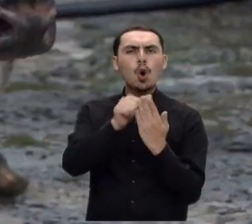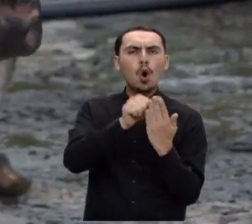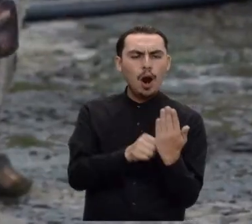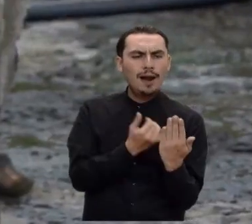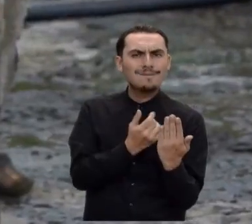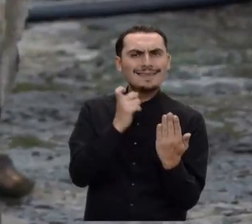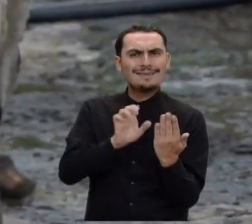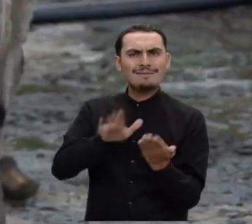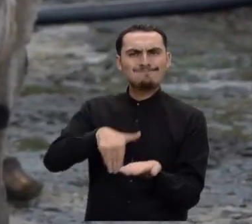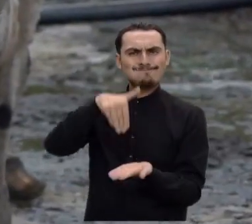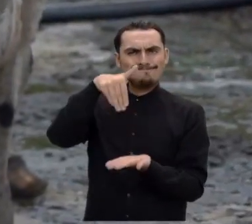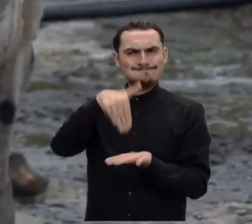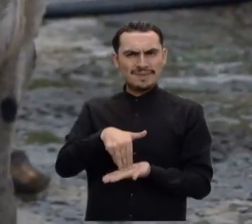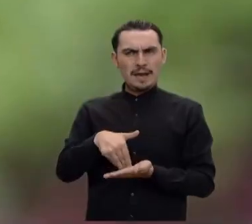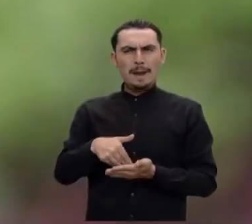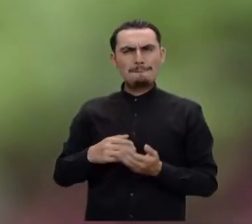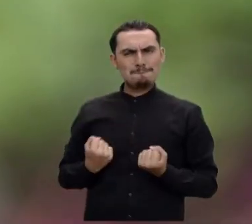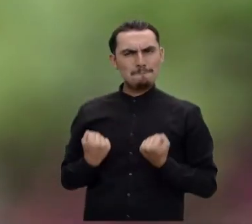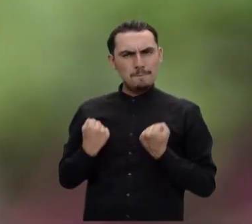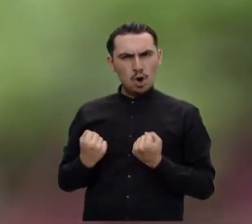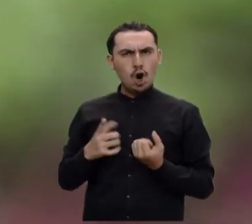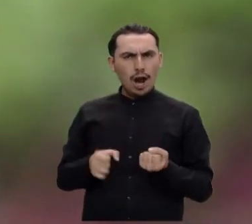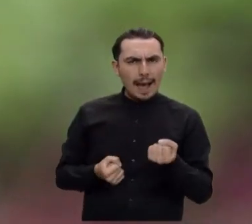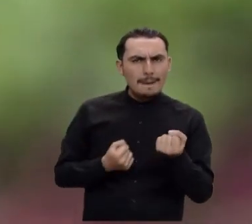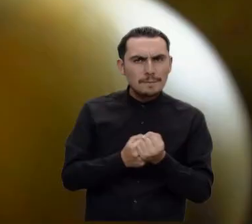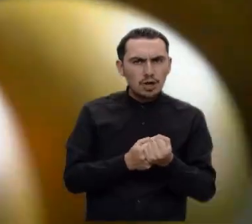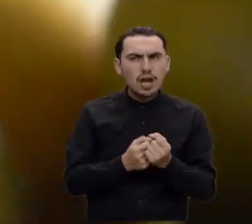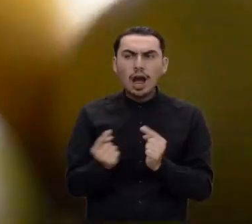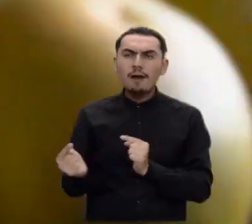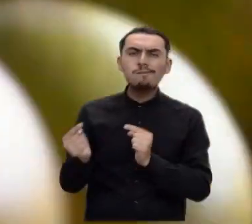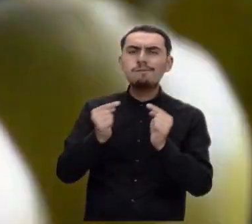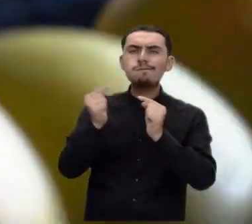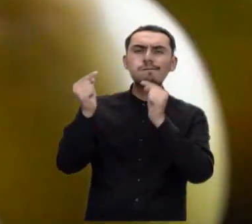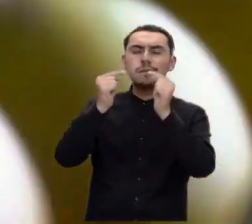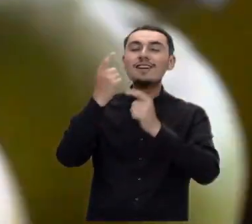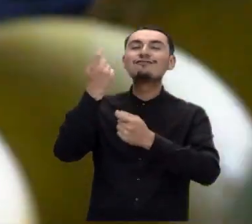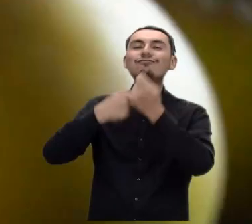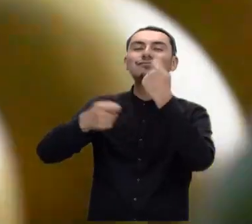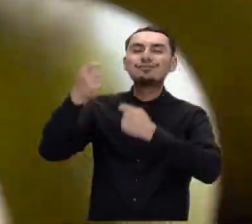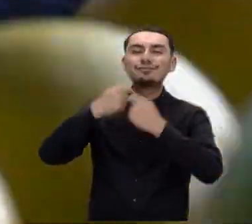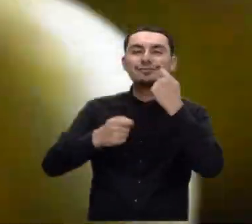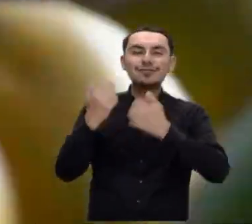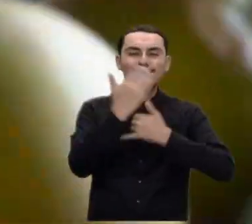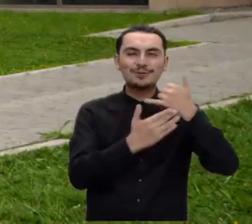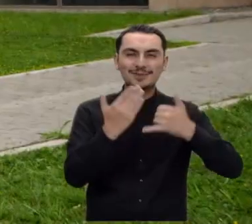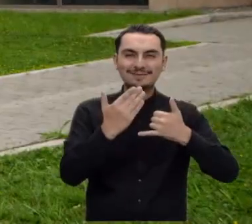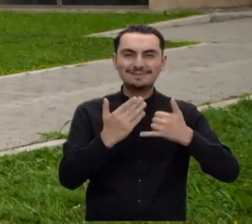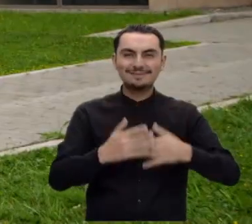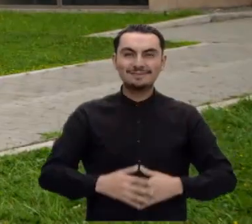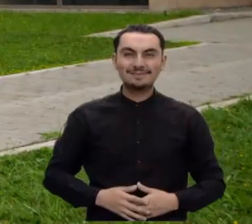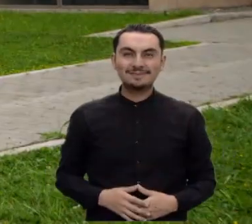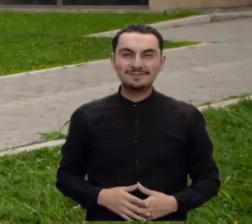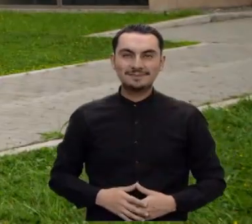los programas sanitarios y fitosanitarios del ICA para apoyar la competitividad exportadora de la región.